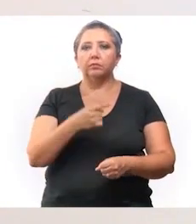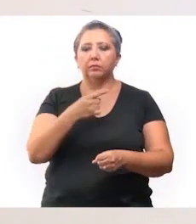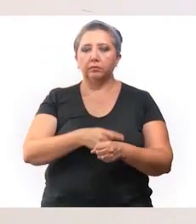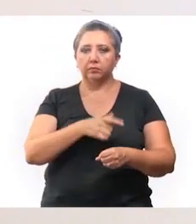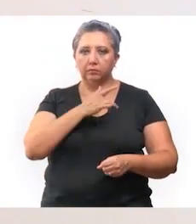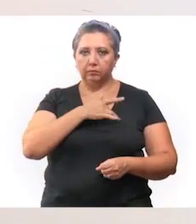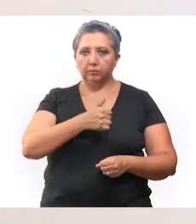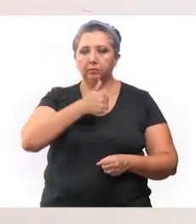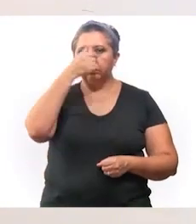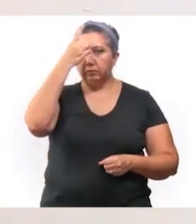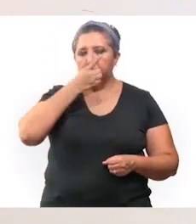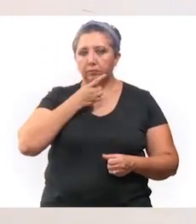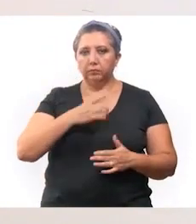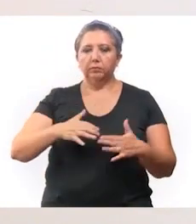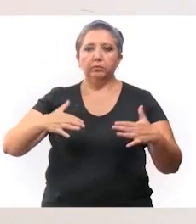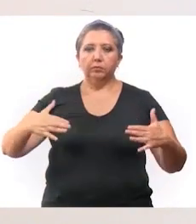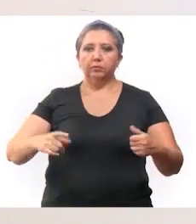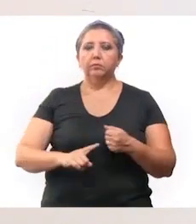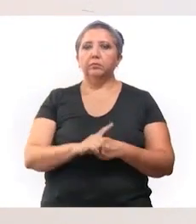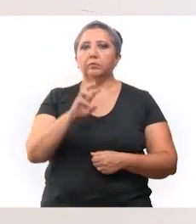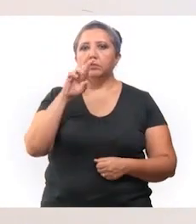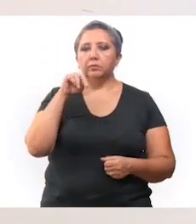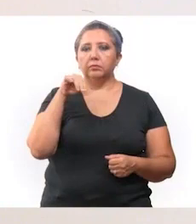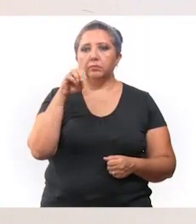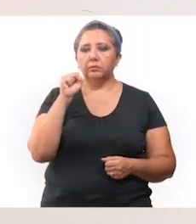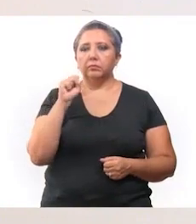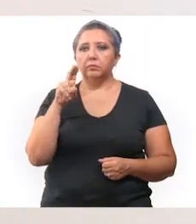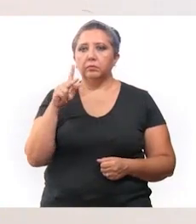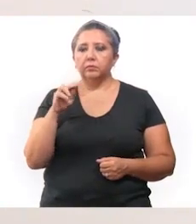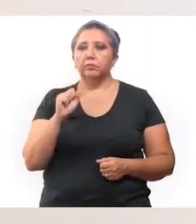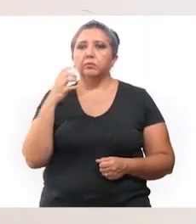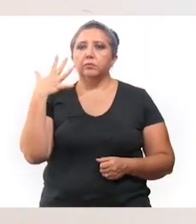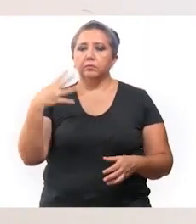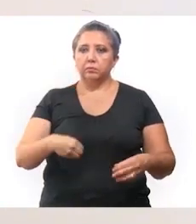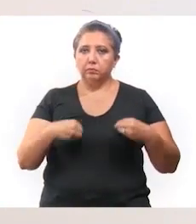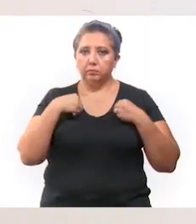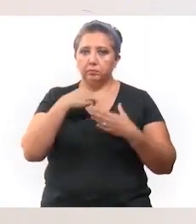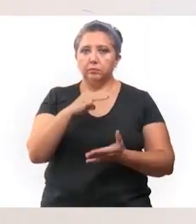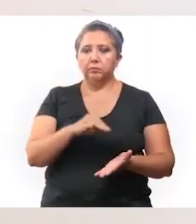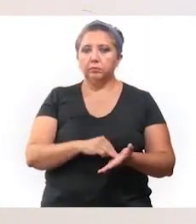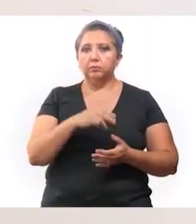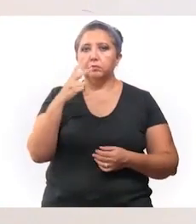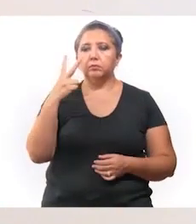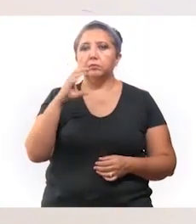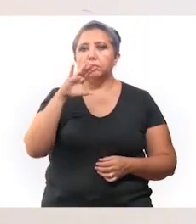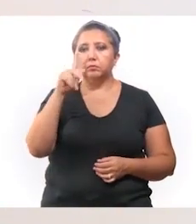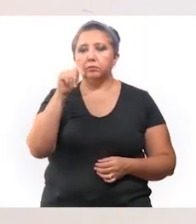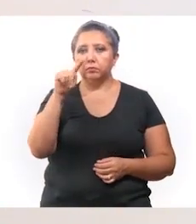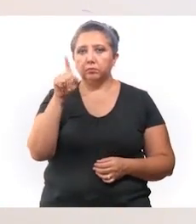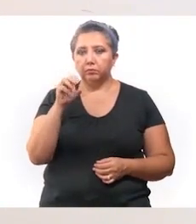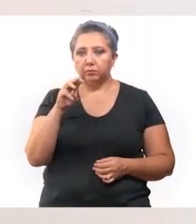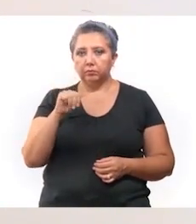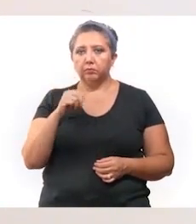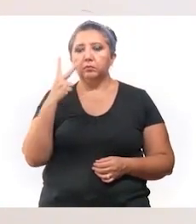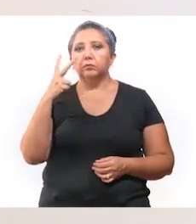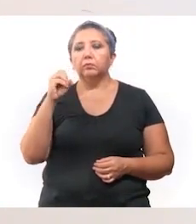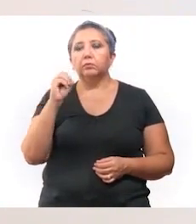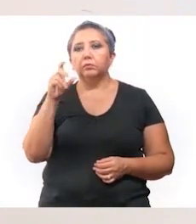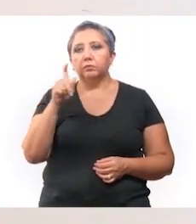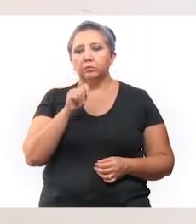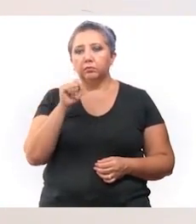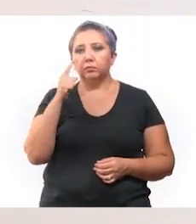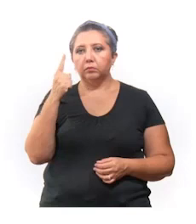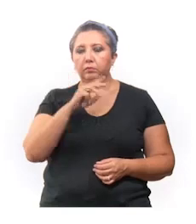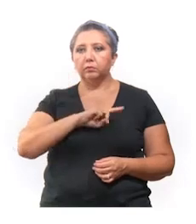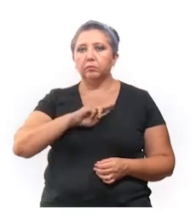hipertensión arterial, diabetes, obesidad e inmunosupresión. 5 residían en Mérida, 2 en Chiquinzonot, 2 en Oxuscap y